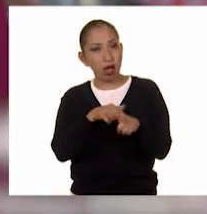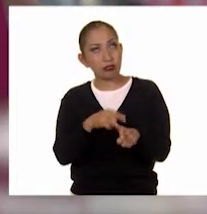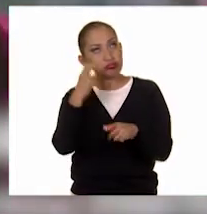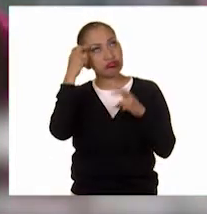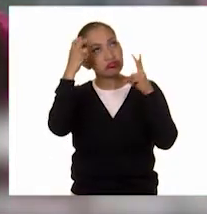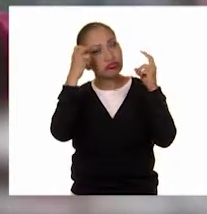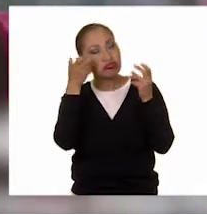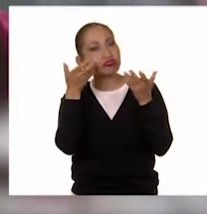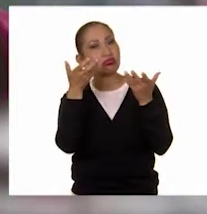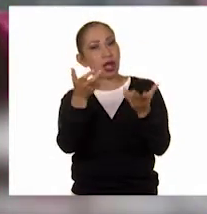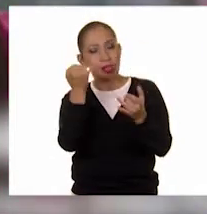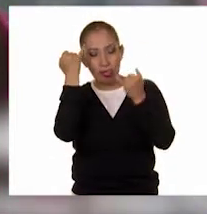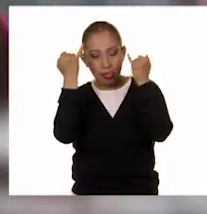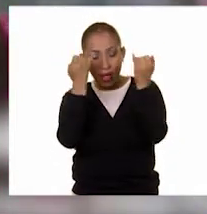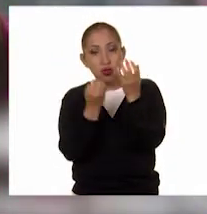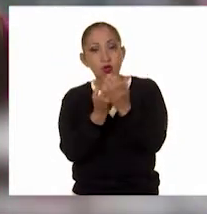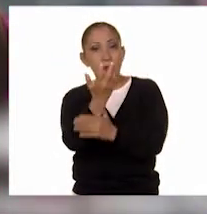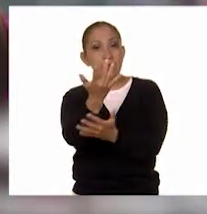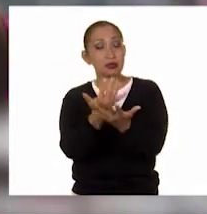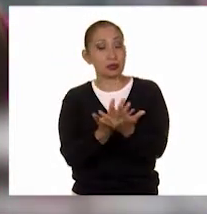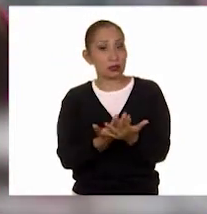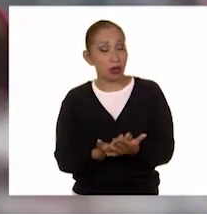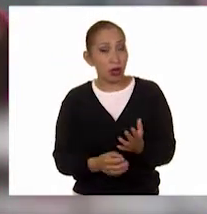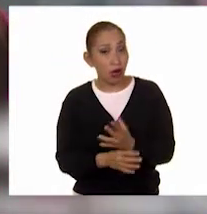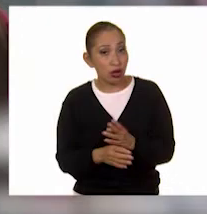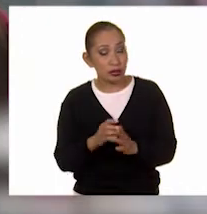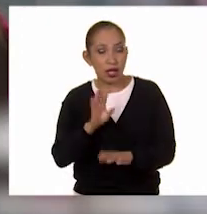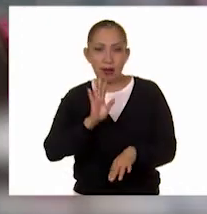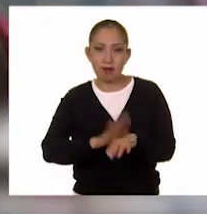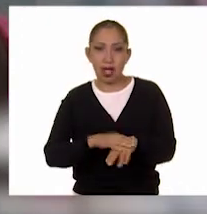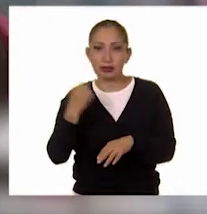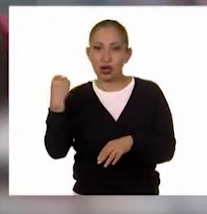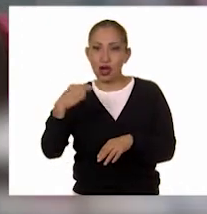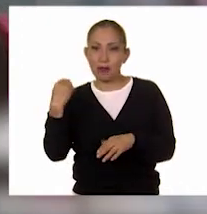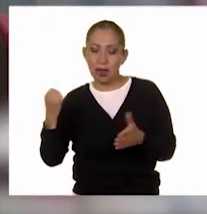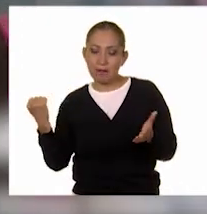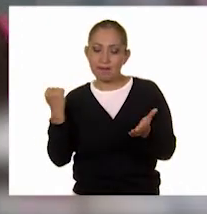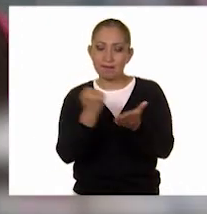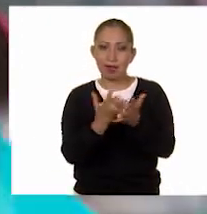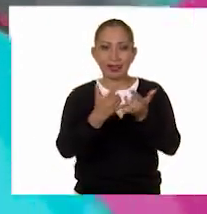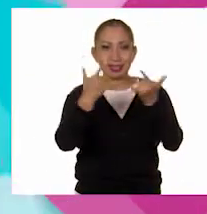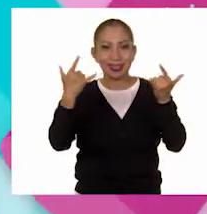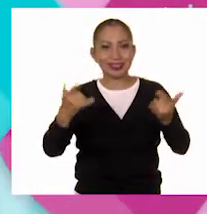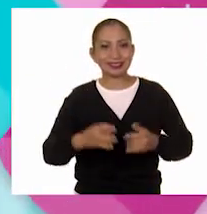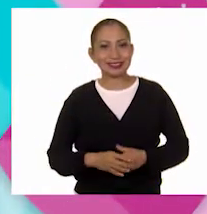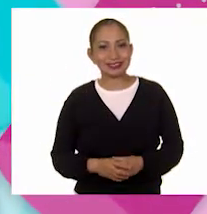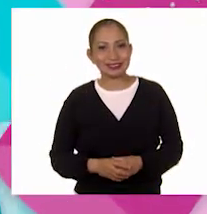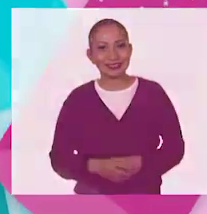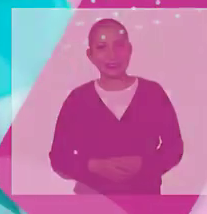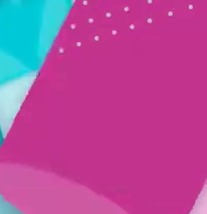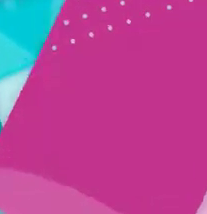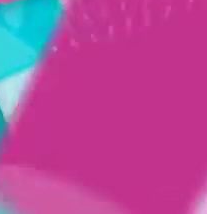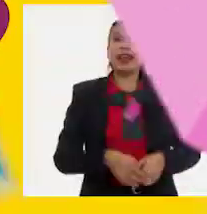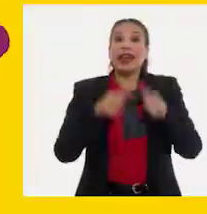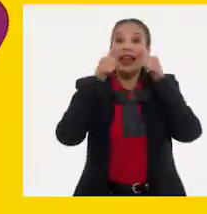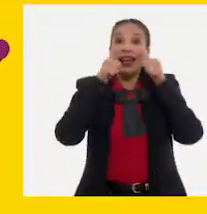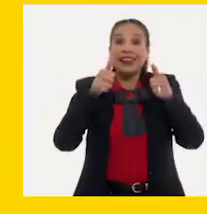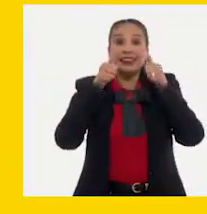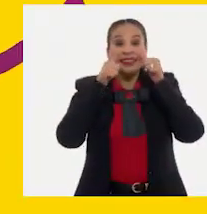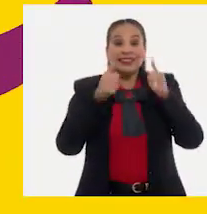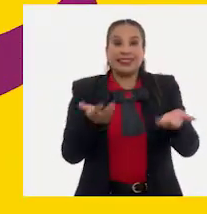sueños, innovar y crear esperanzas y, sobre todo, dejar tu nombre marcado en la historia.